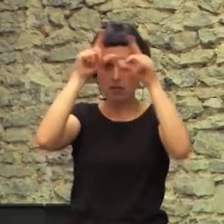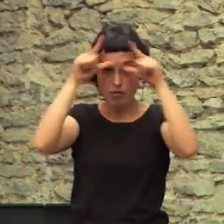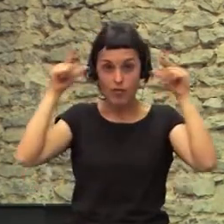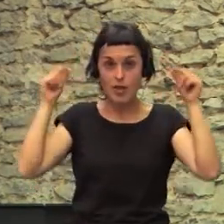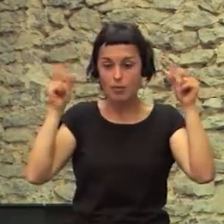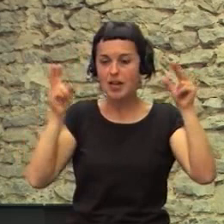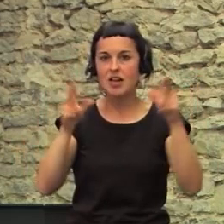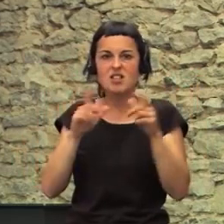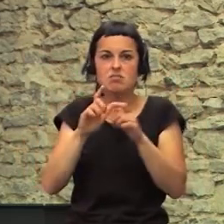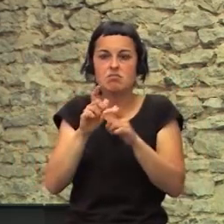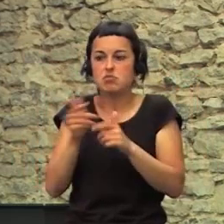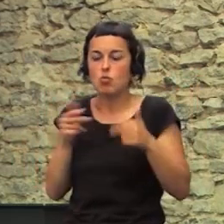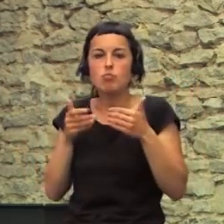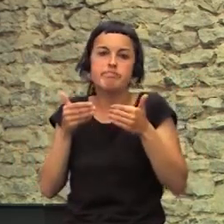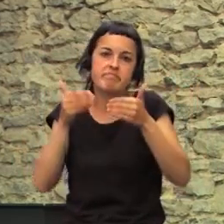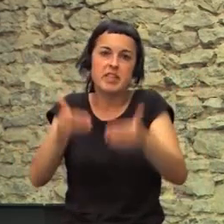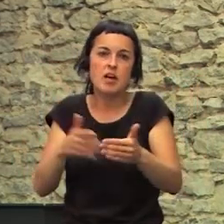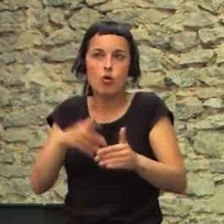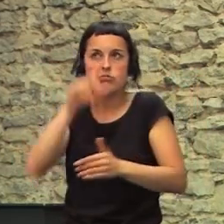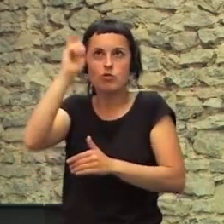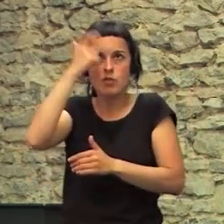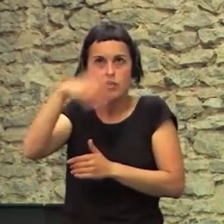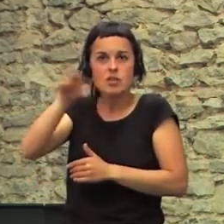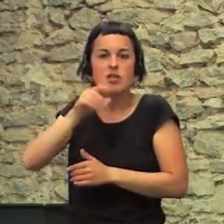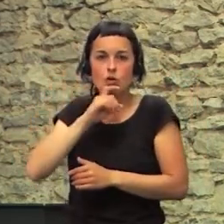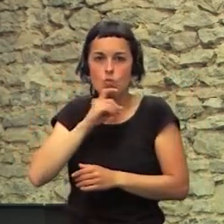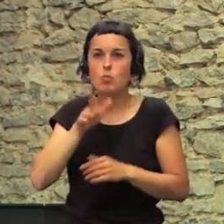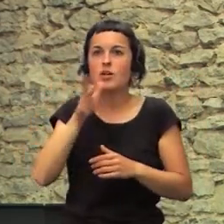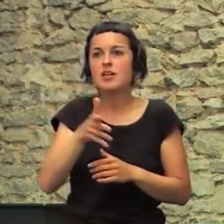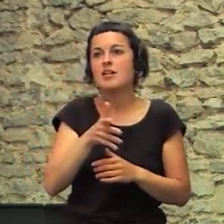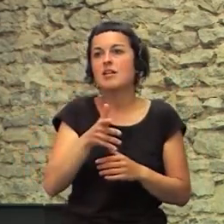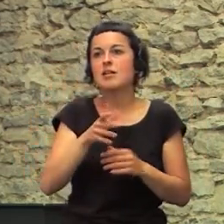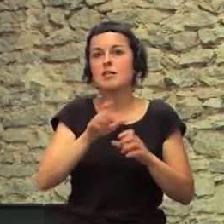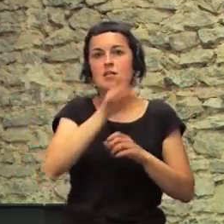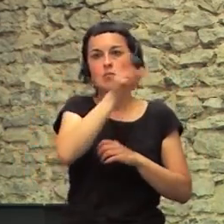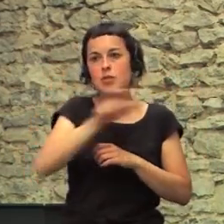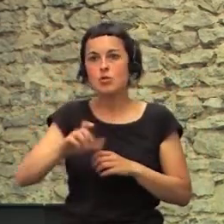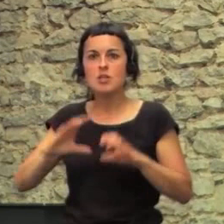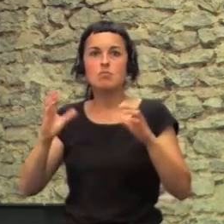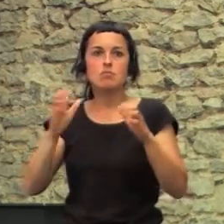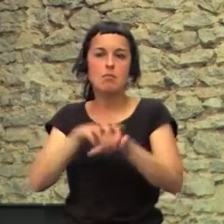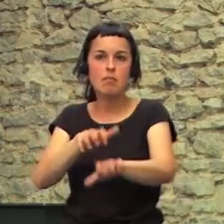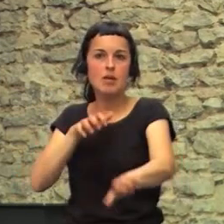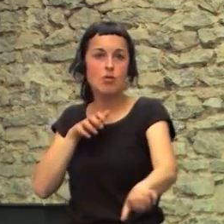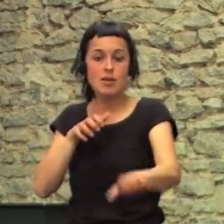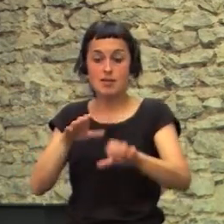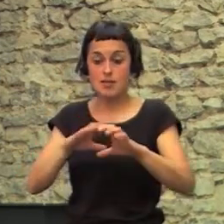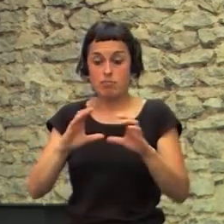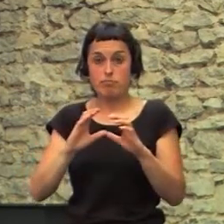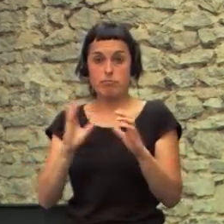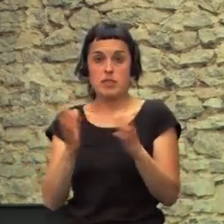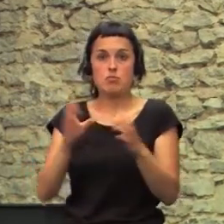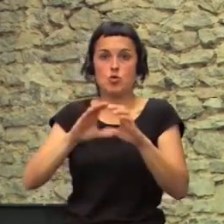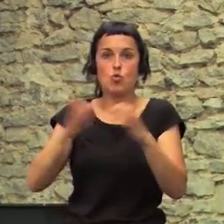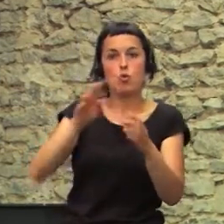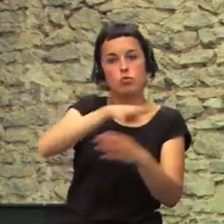importante saberlo porque creo que muchas personas que estamos en colectivos LGTB o el feminismo, creo que llegamos por motivos muy, muy parecidos,